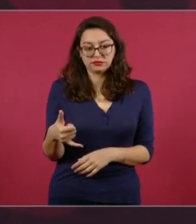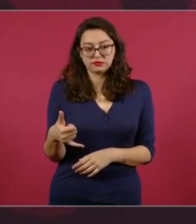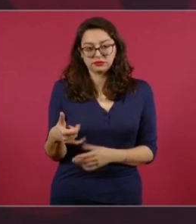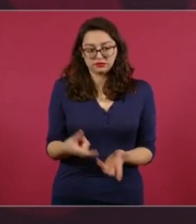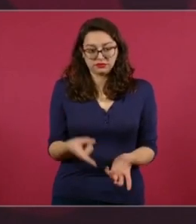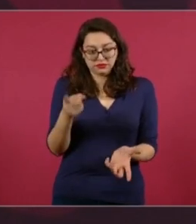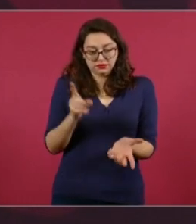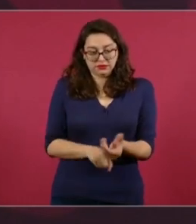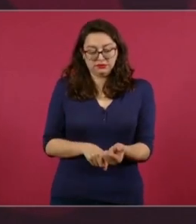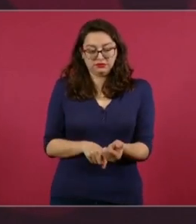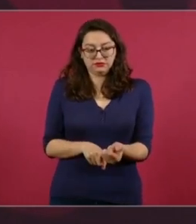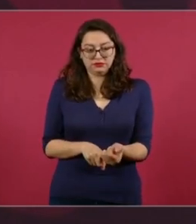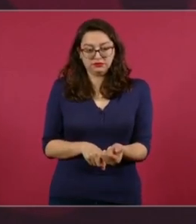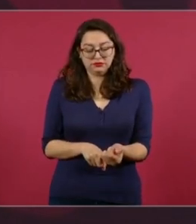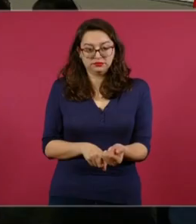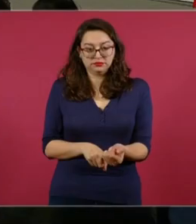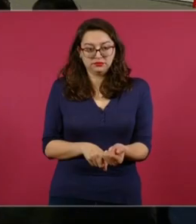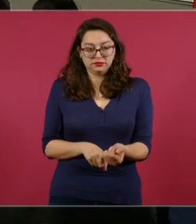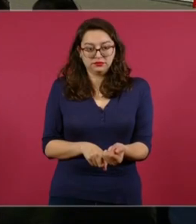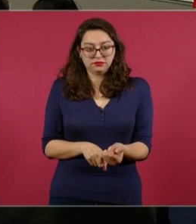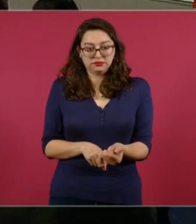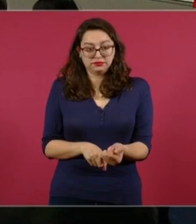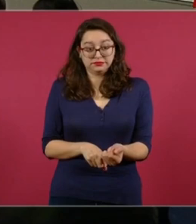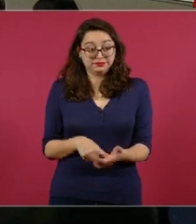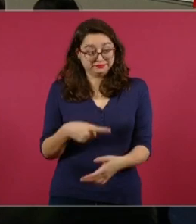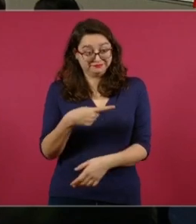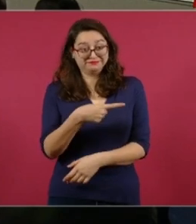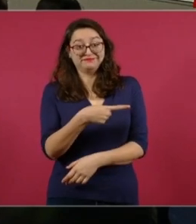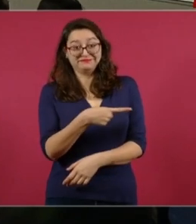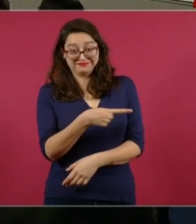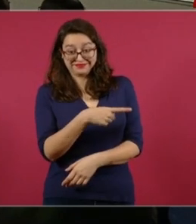ahorros. Ahí está Castañeda mismo.